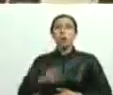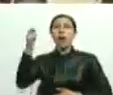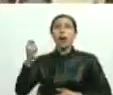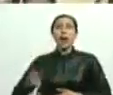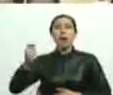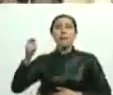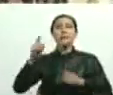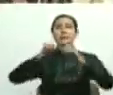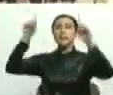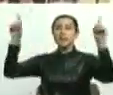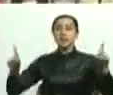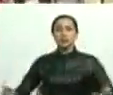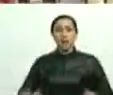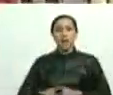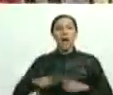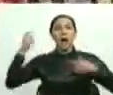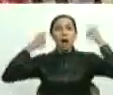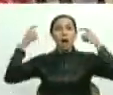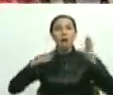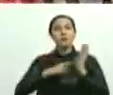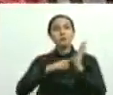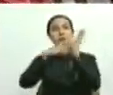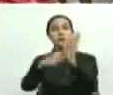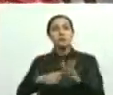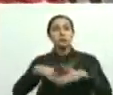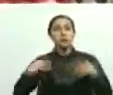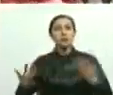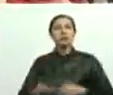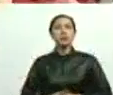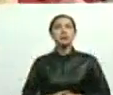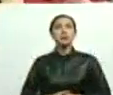Chávez, y en el afiche le quitaban el lunar,